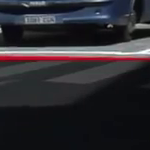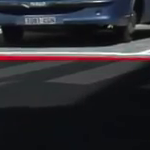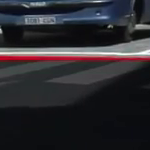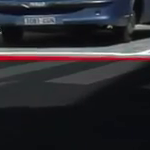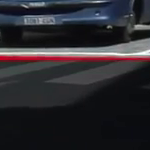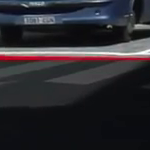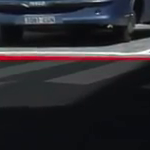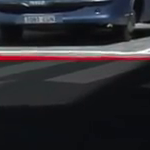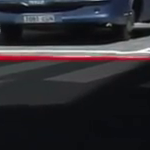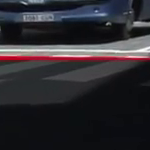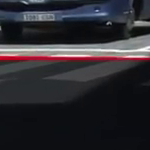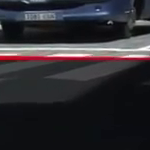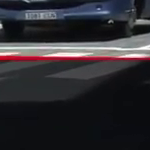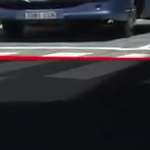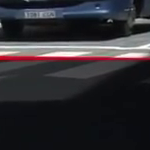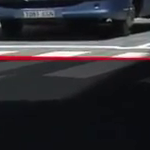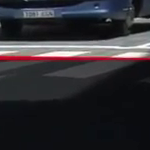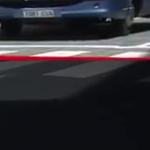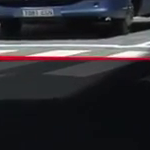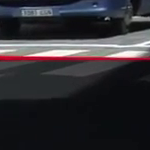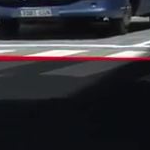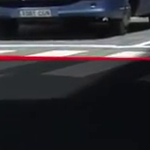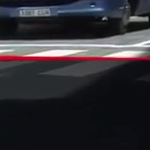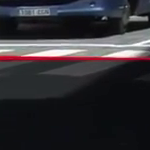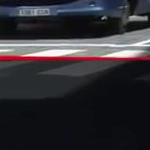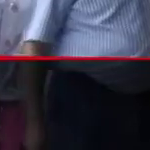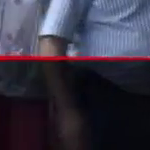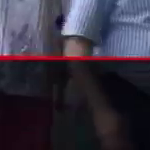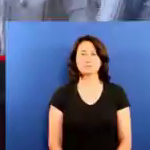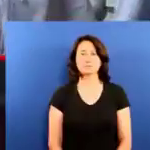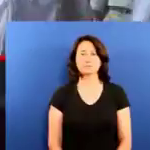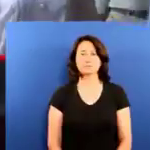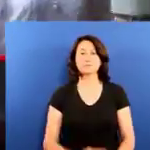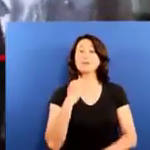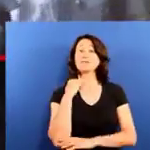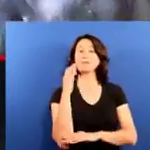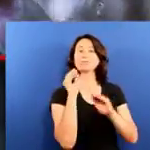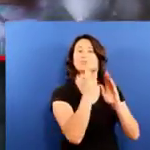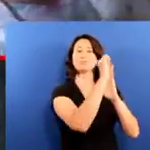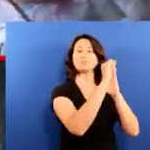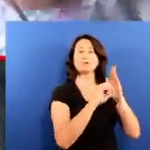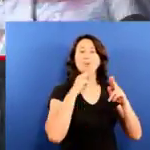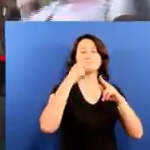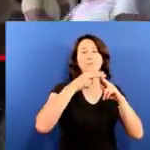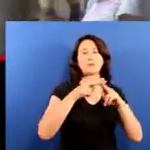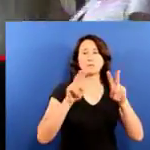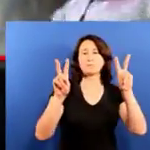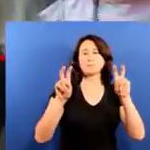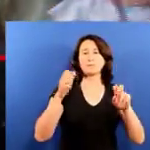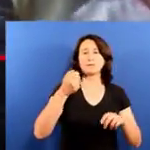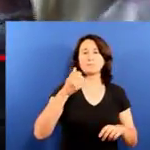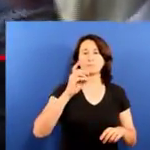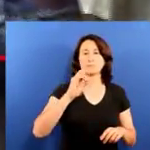La Diputación Foral de Vizcaya ofrece 100 plazas dentro del programa de viajes Adiñeco con destino Vizcaya.